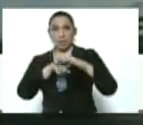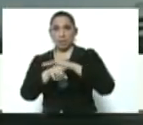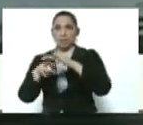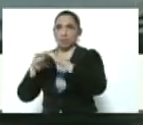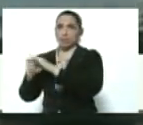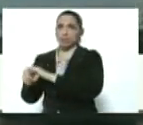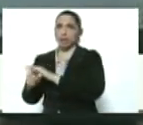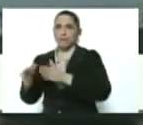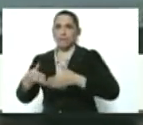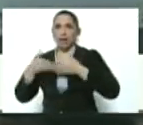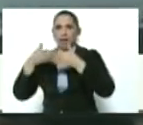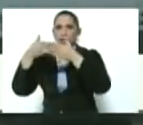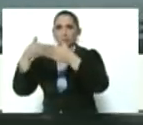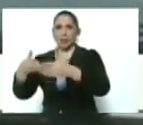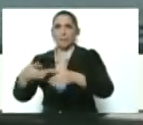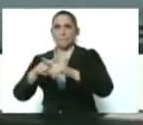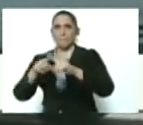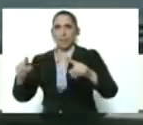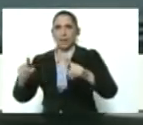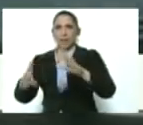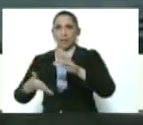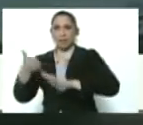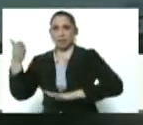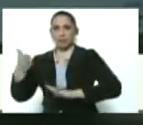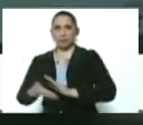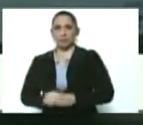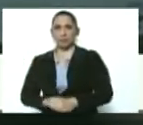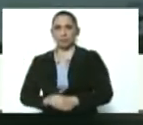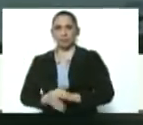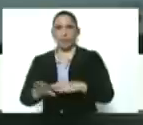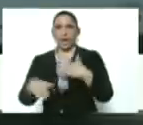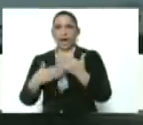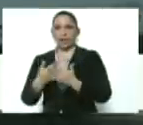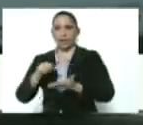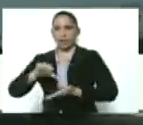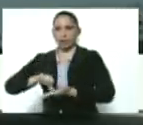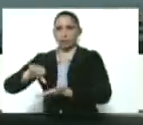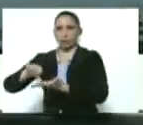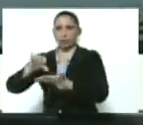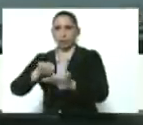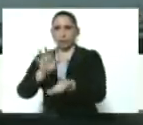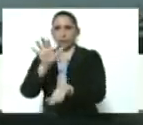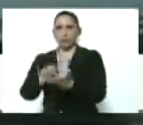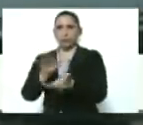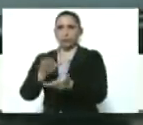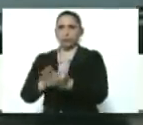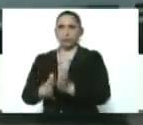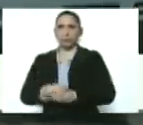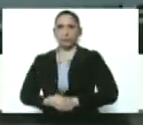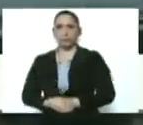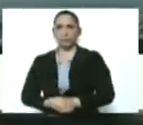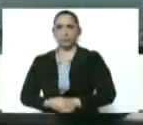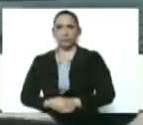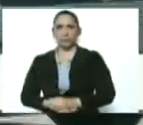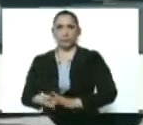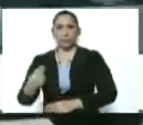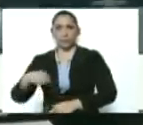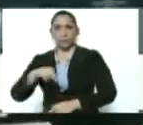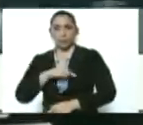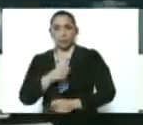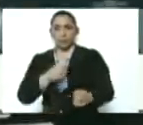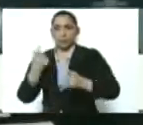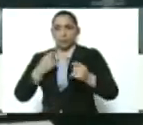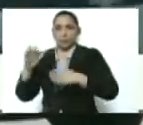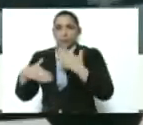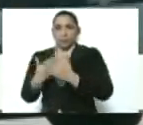ferry para ir a la ciudad de margarita a la isla de margarita nosotros llevamos